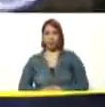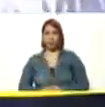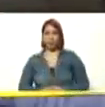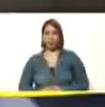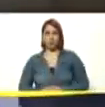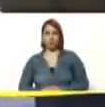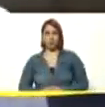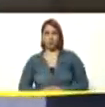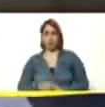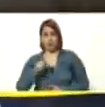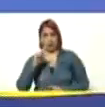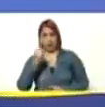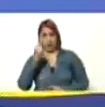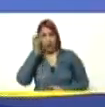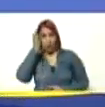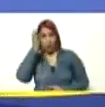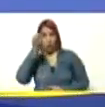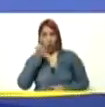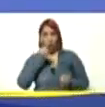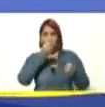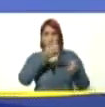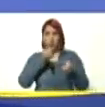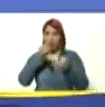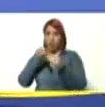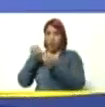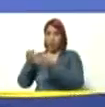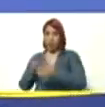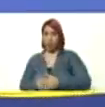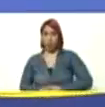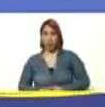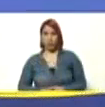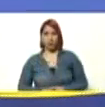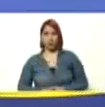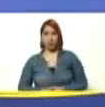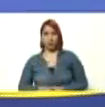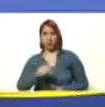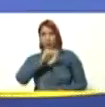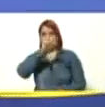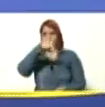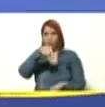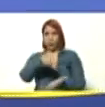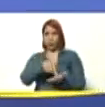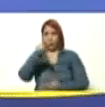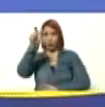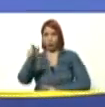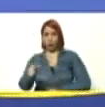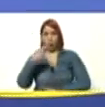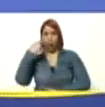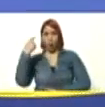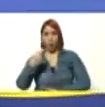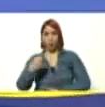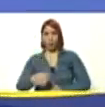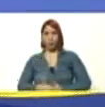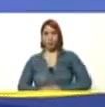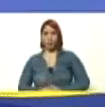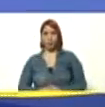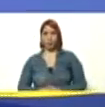El primer consejero de la República Islámica de Irán, Hashmit